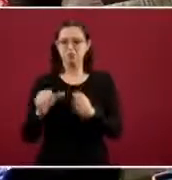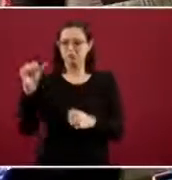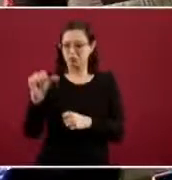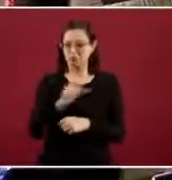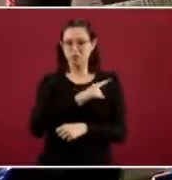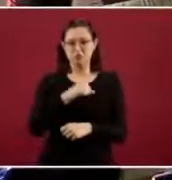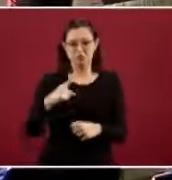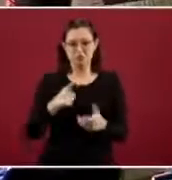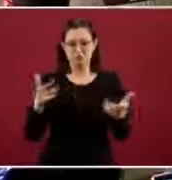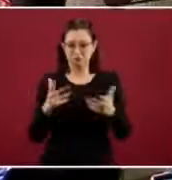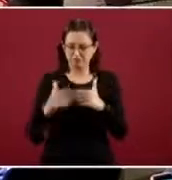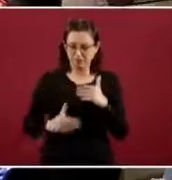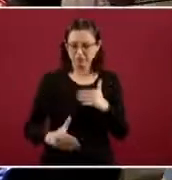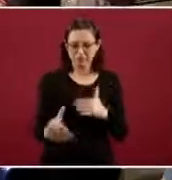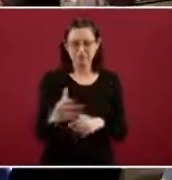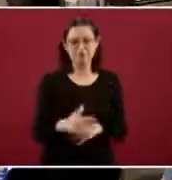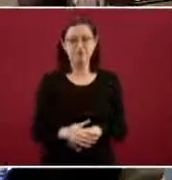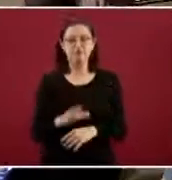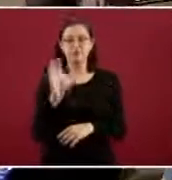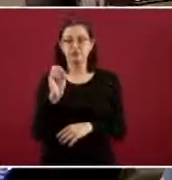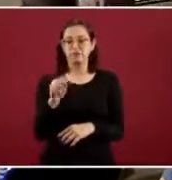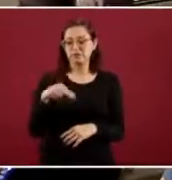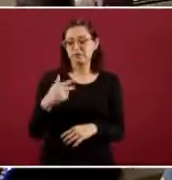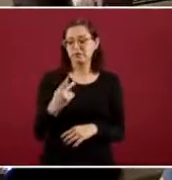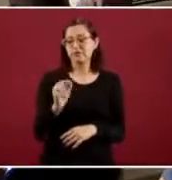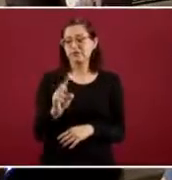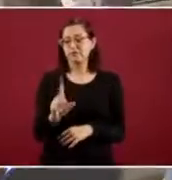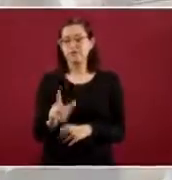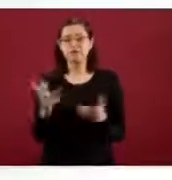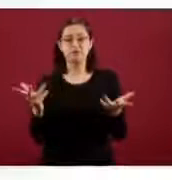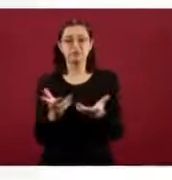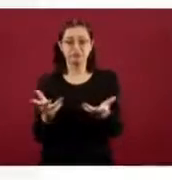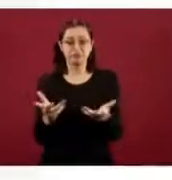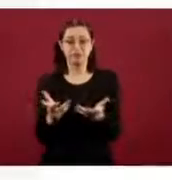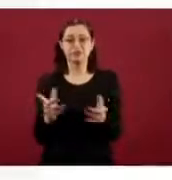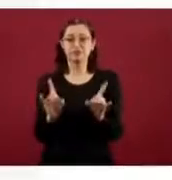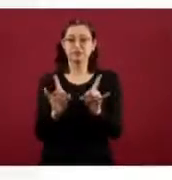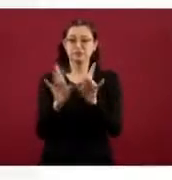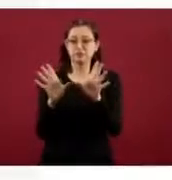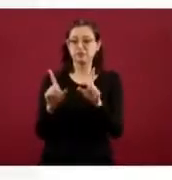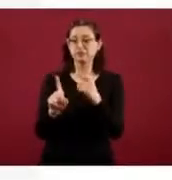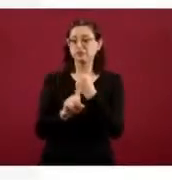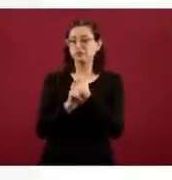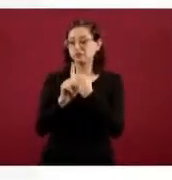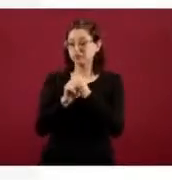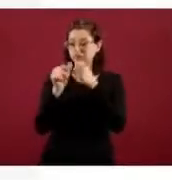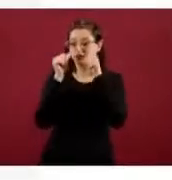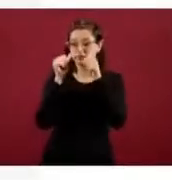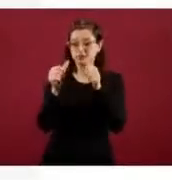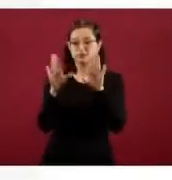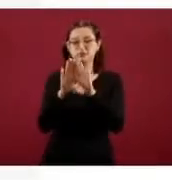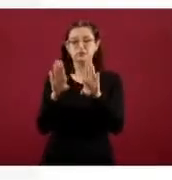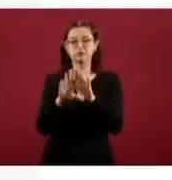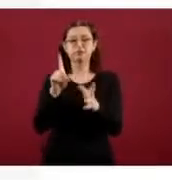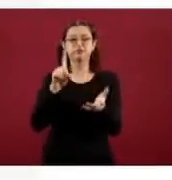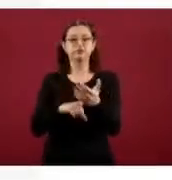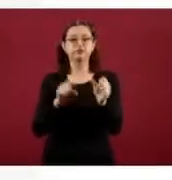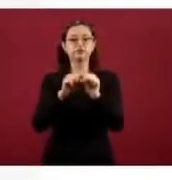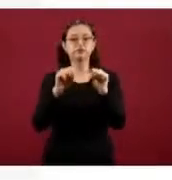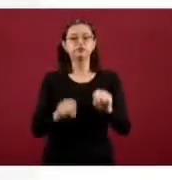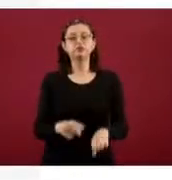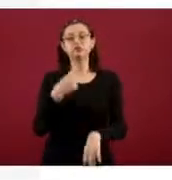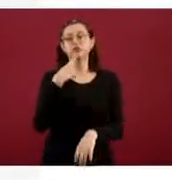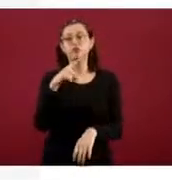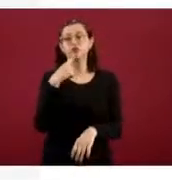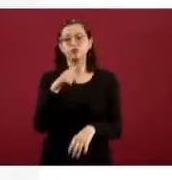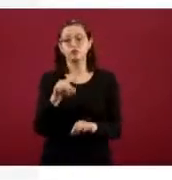hoy. Ahora, ¿qué ofrece CONAPRED concretamente y qué estamos haciendo para atender este tipo de casos? CONAPRED tiene un sistema de quejas, que es un sistema